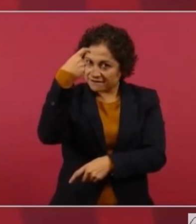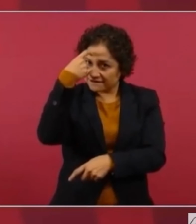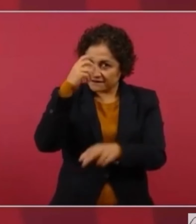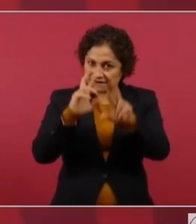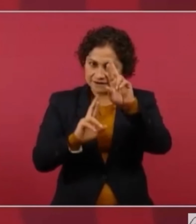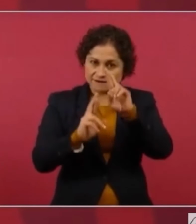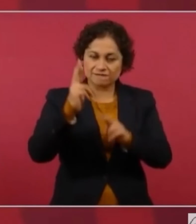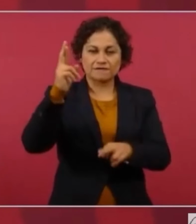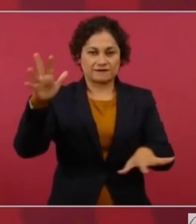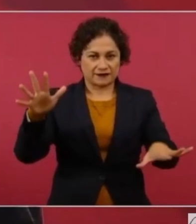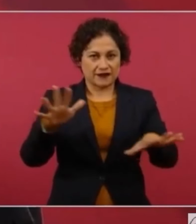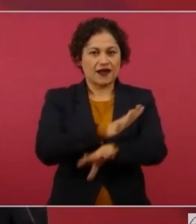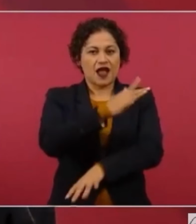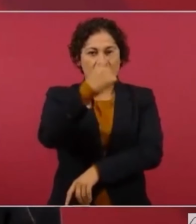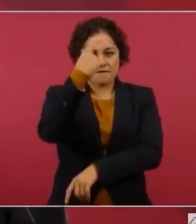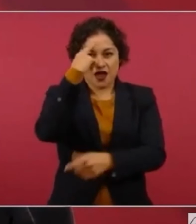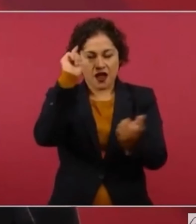porque